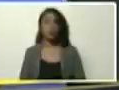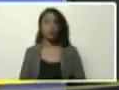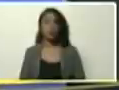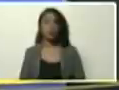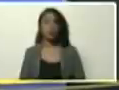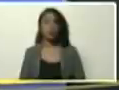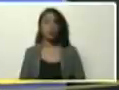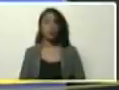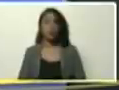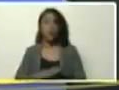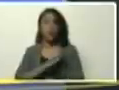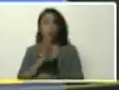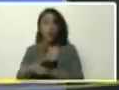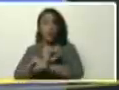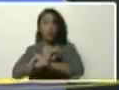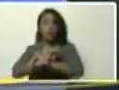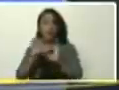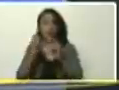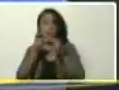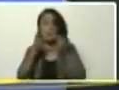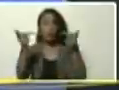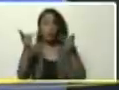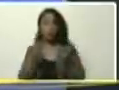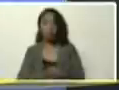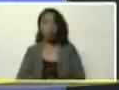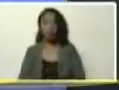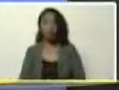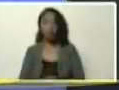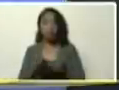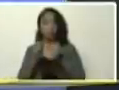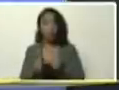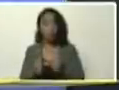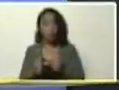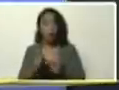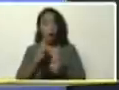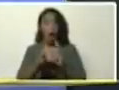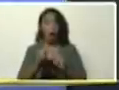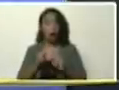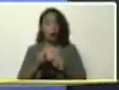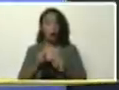Ir a terminar las obras públicas que quedaron pendientes,